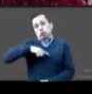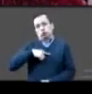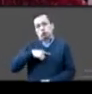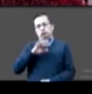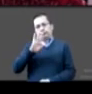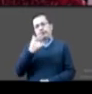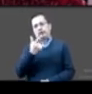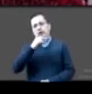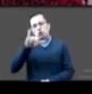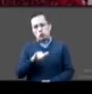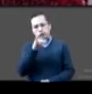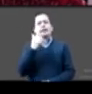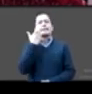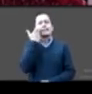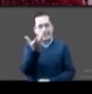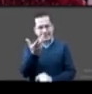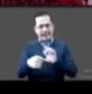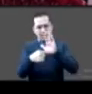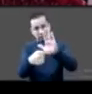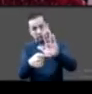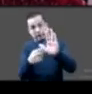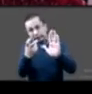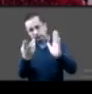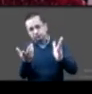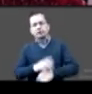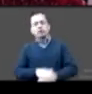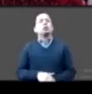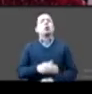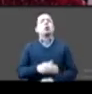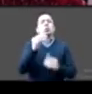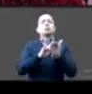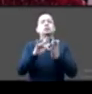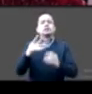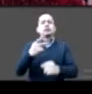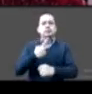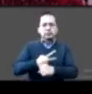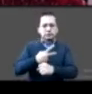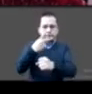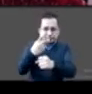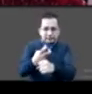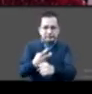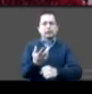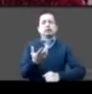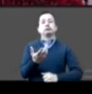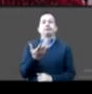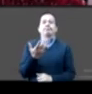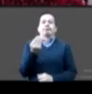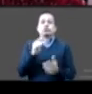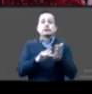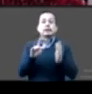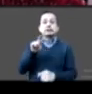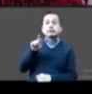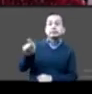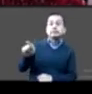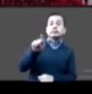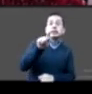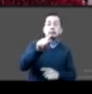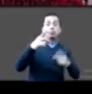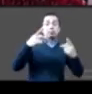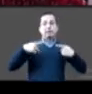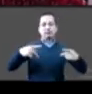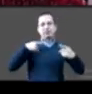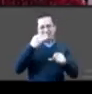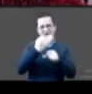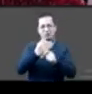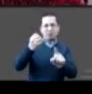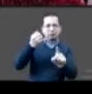la Fiscalía. Les agradezco muchísimo a quienes están como panelistas, a Pilar,